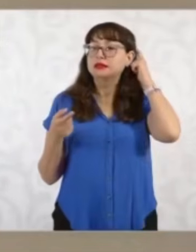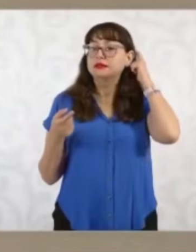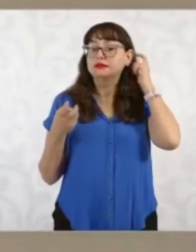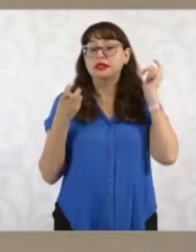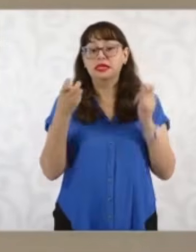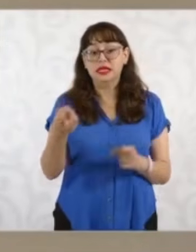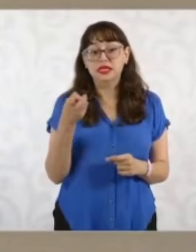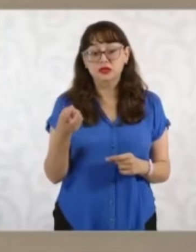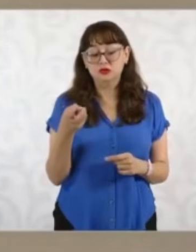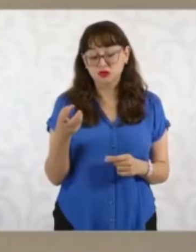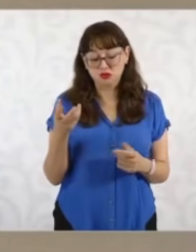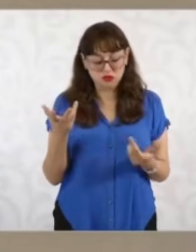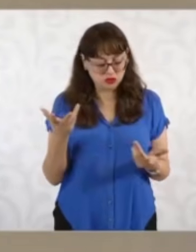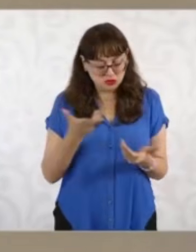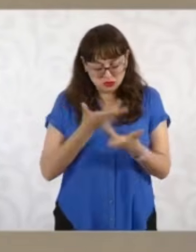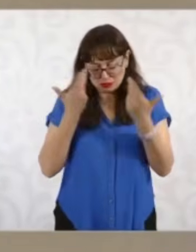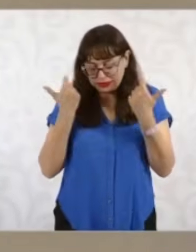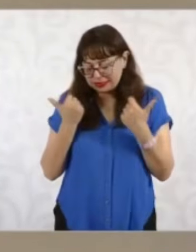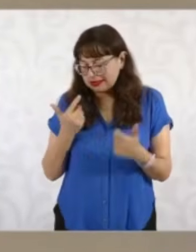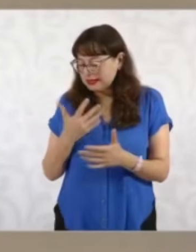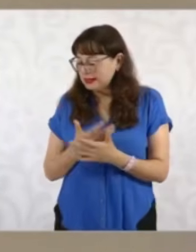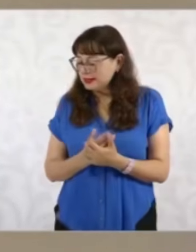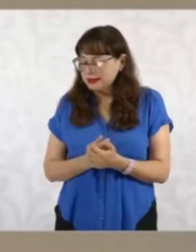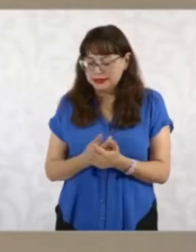parece que una falta de incluso de